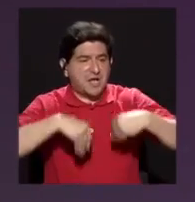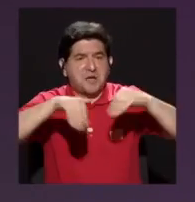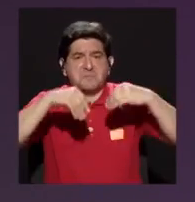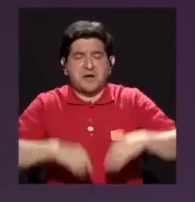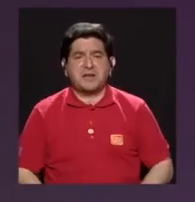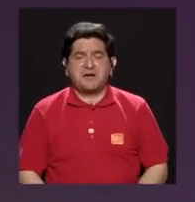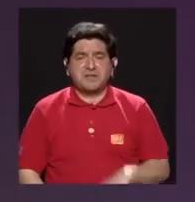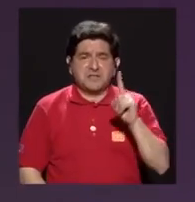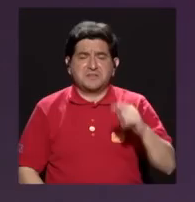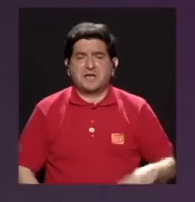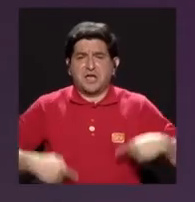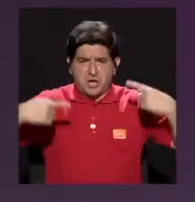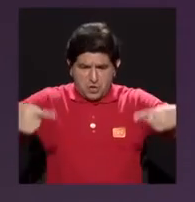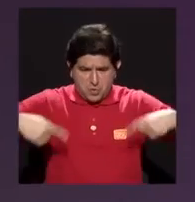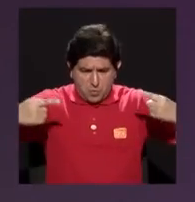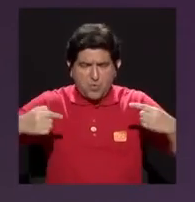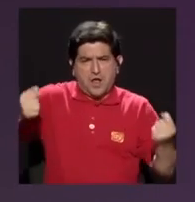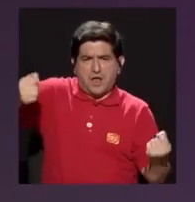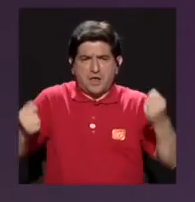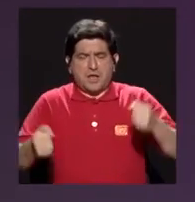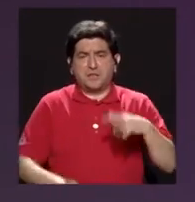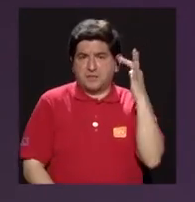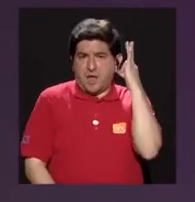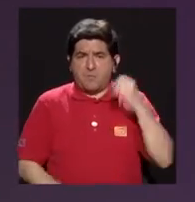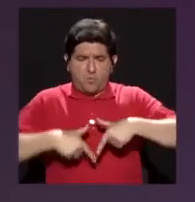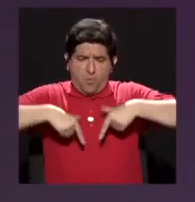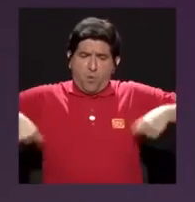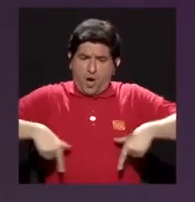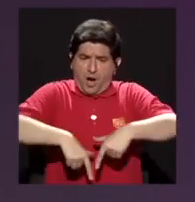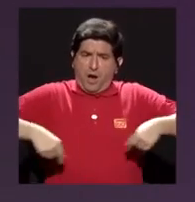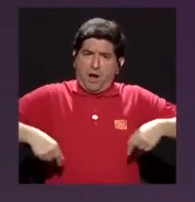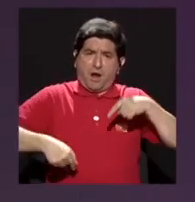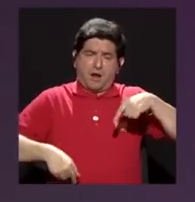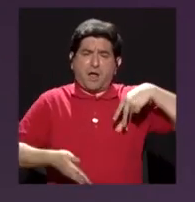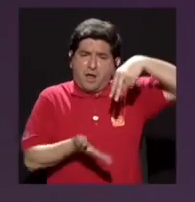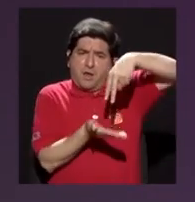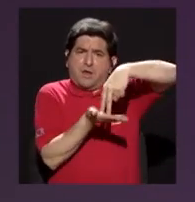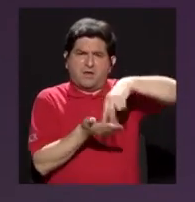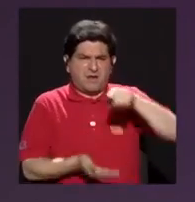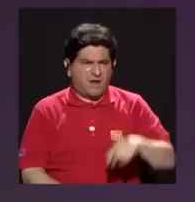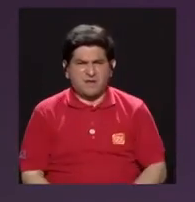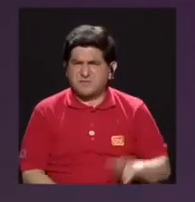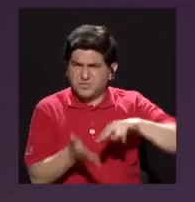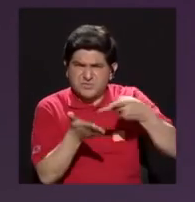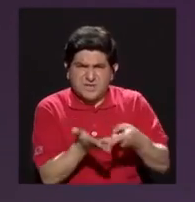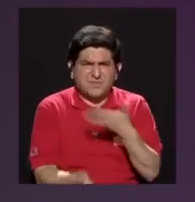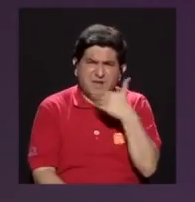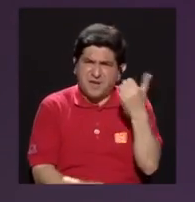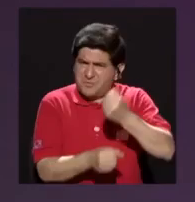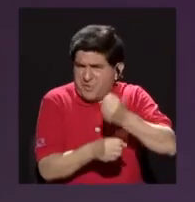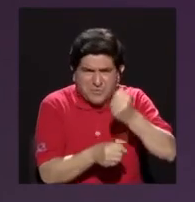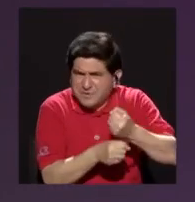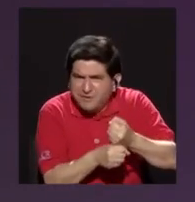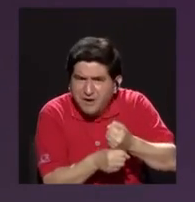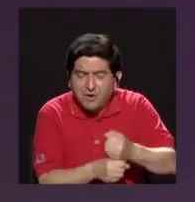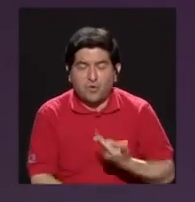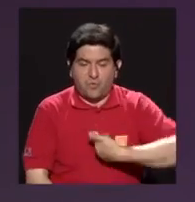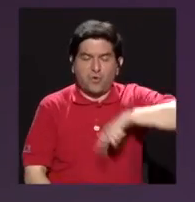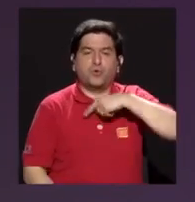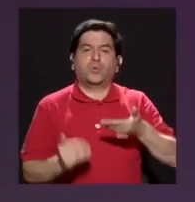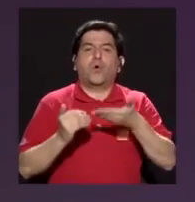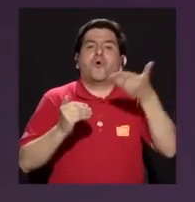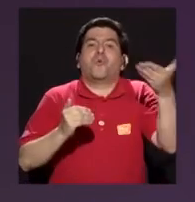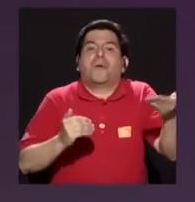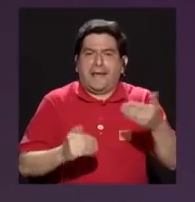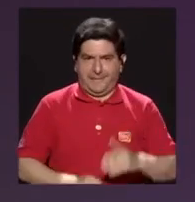llanta de un tractor tiene que estar una mujer en bikini a la par pareciera que eso la habrá mejor la tierra es decir siempre somos un objeto en el